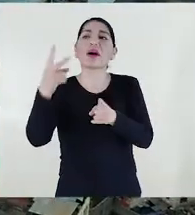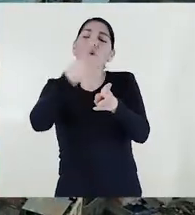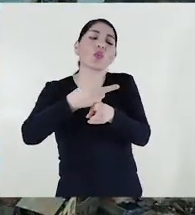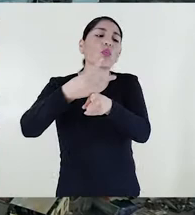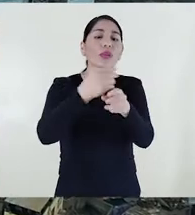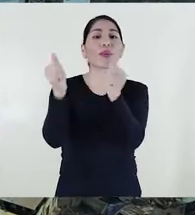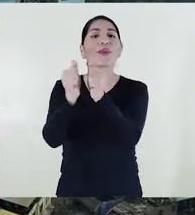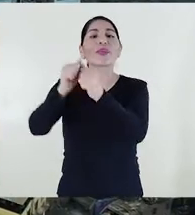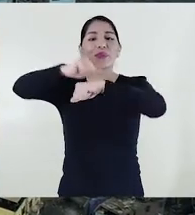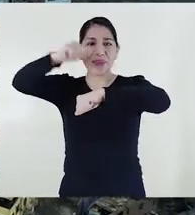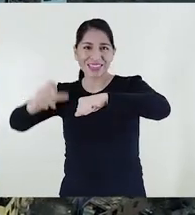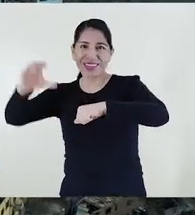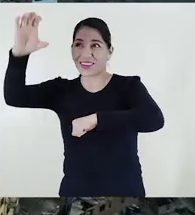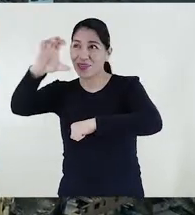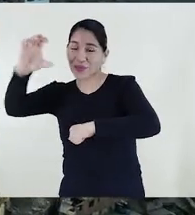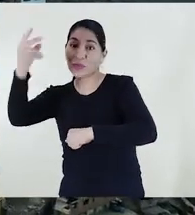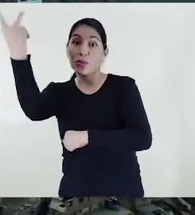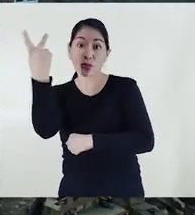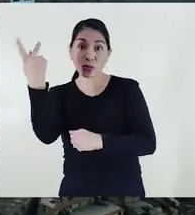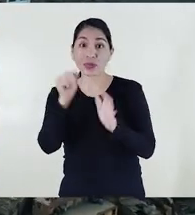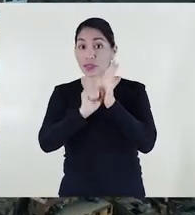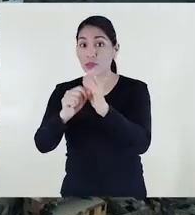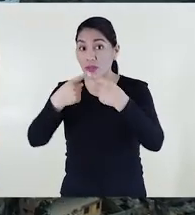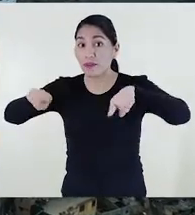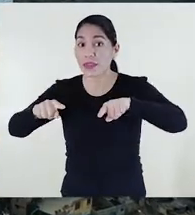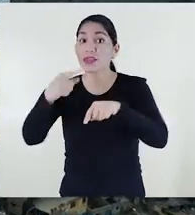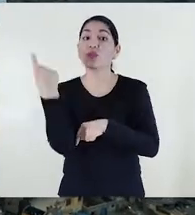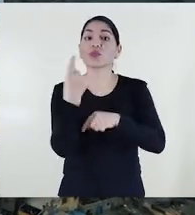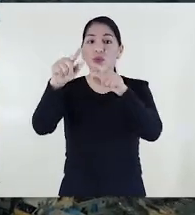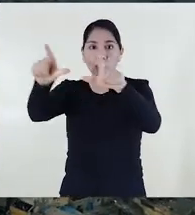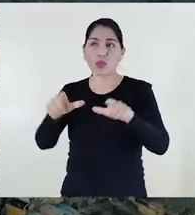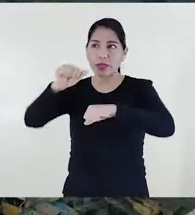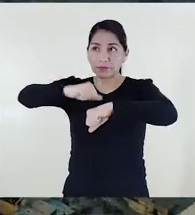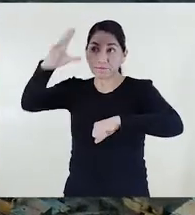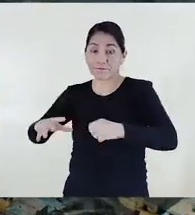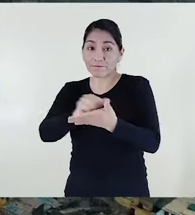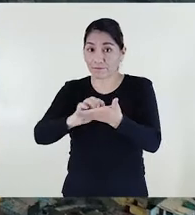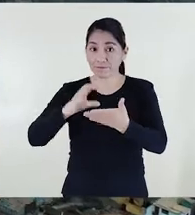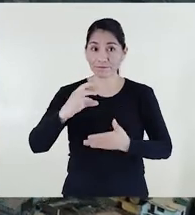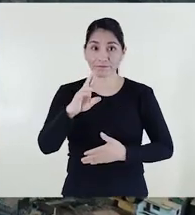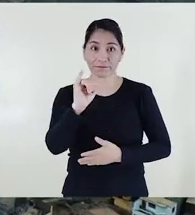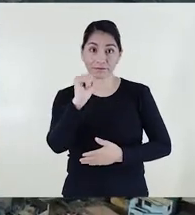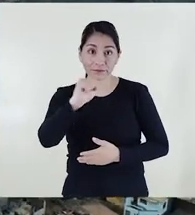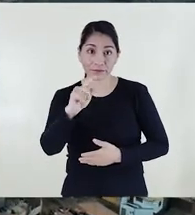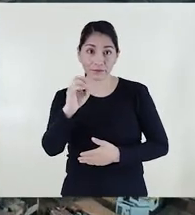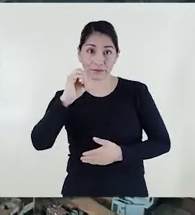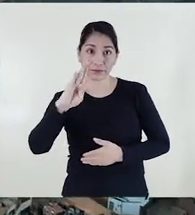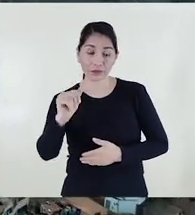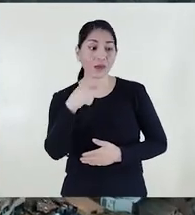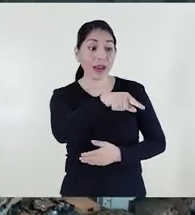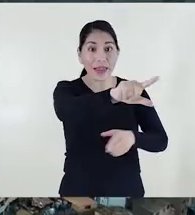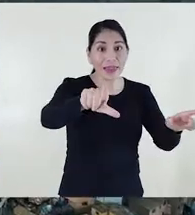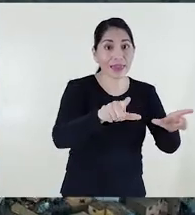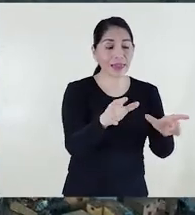protegiendo al limeño. Y lo hace junto al cerro, dos símbolos distintos, un mismo atrio. Cerro San Cristóbal, el cerro de